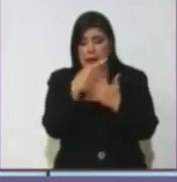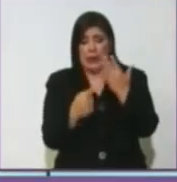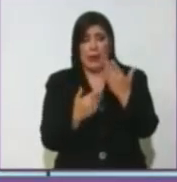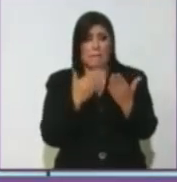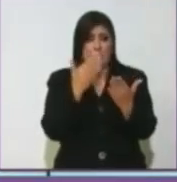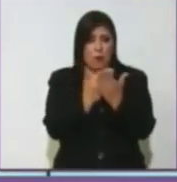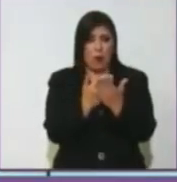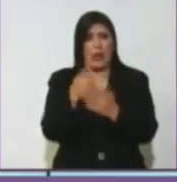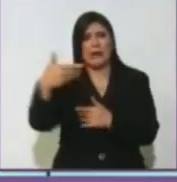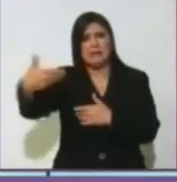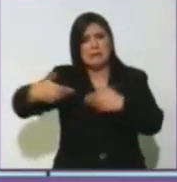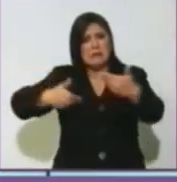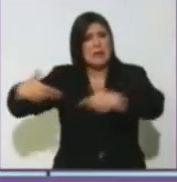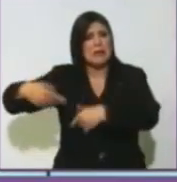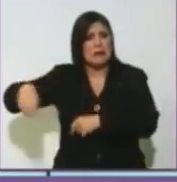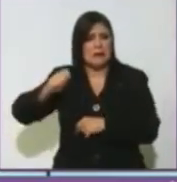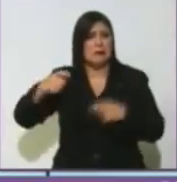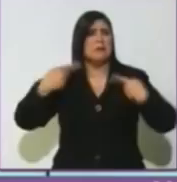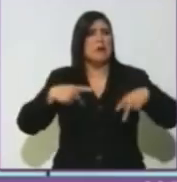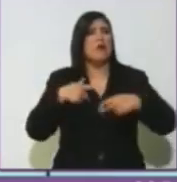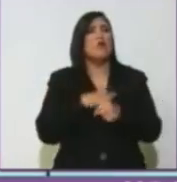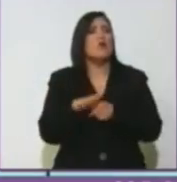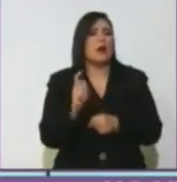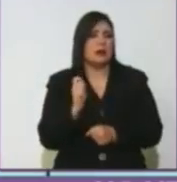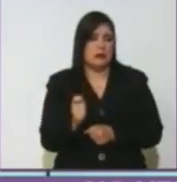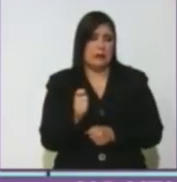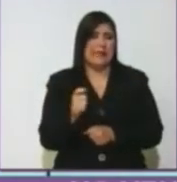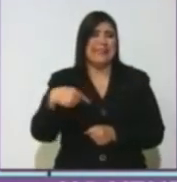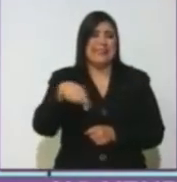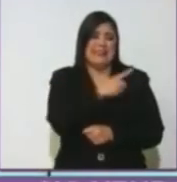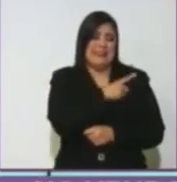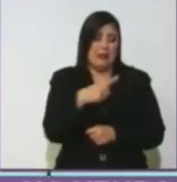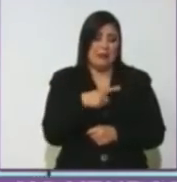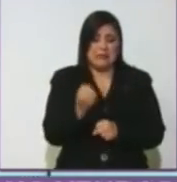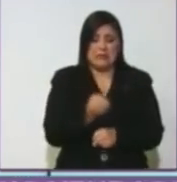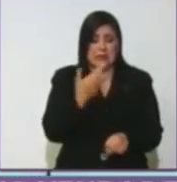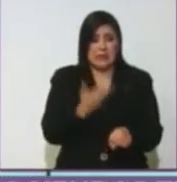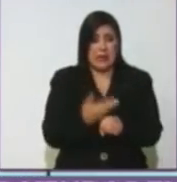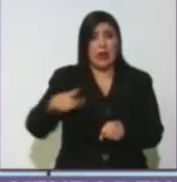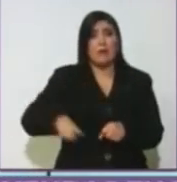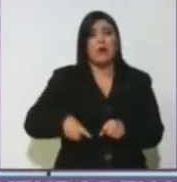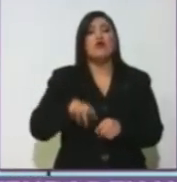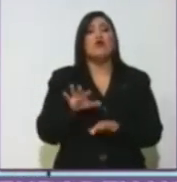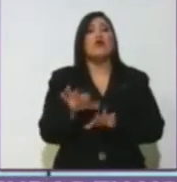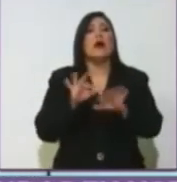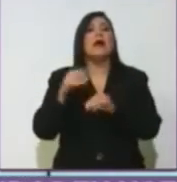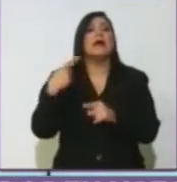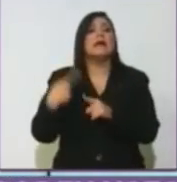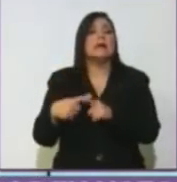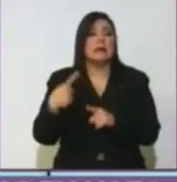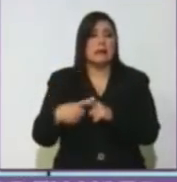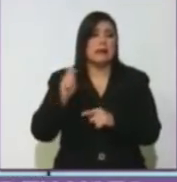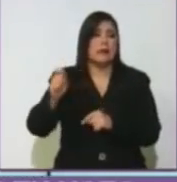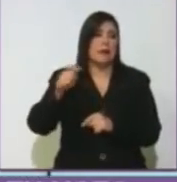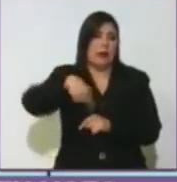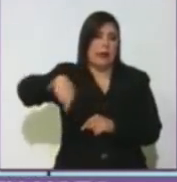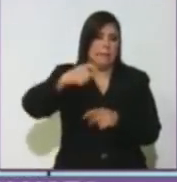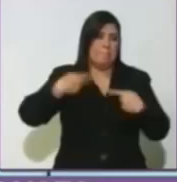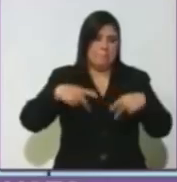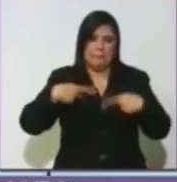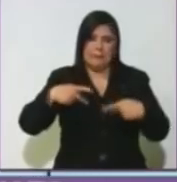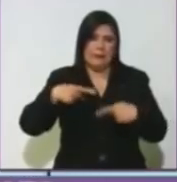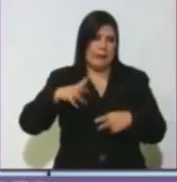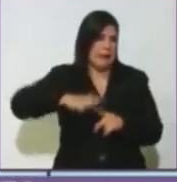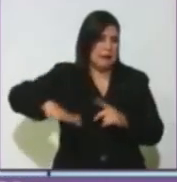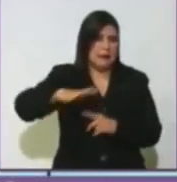es principalmente que tengamos un secretario de gobierno elegido por los ciudadanos no te debemos de permitir